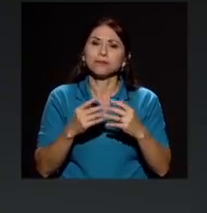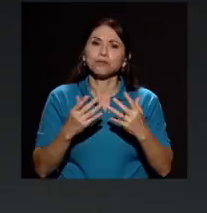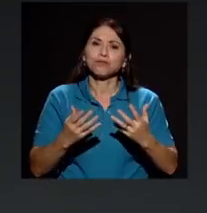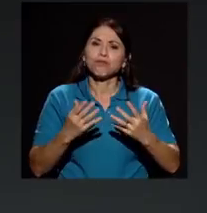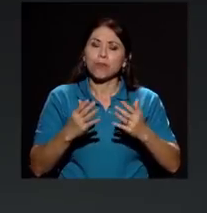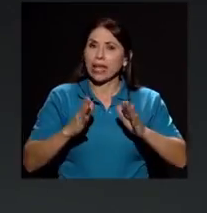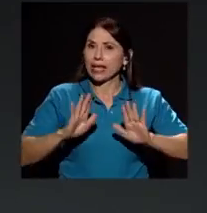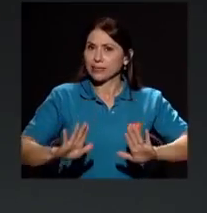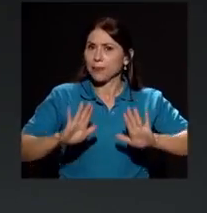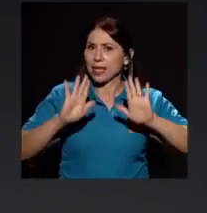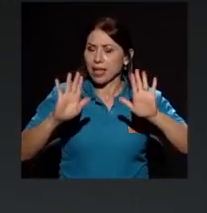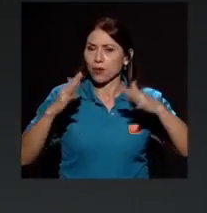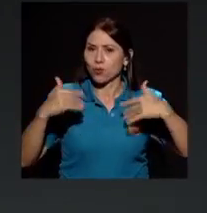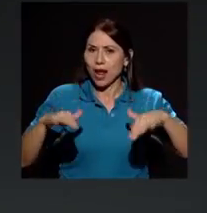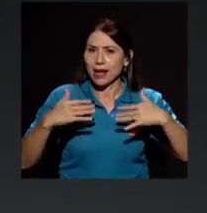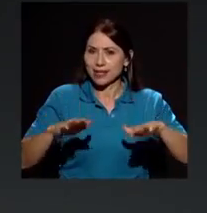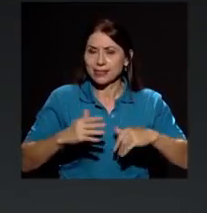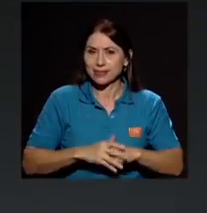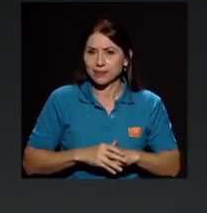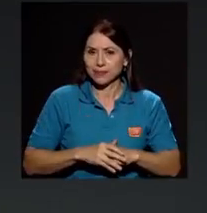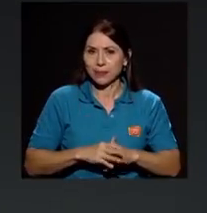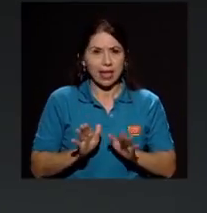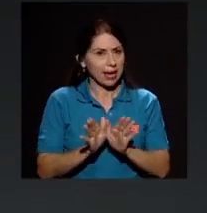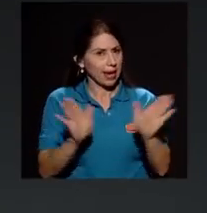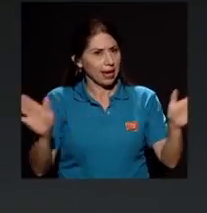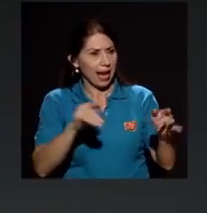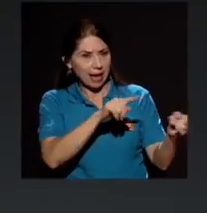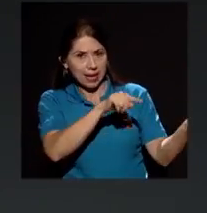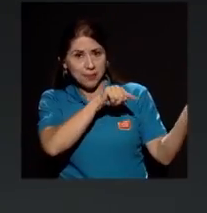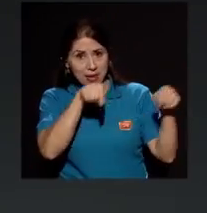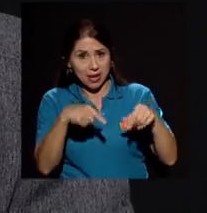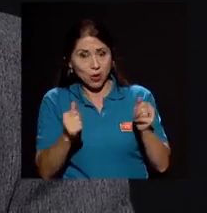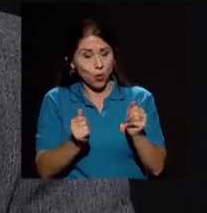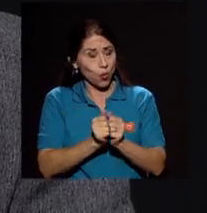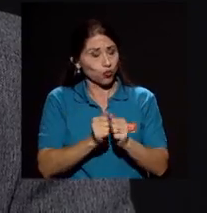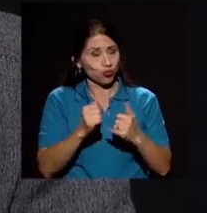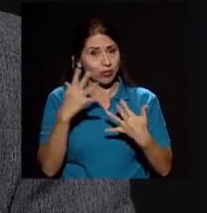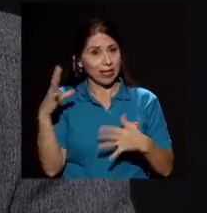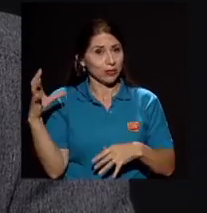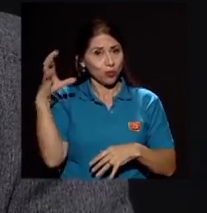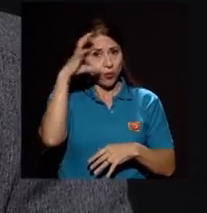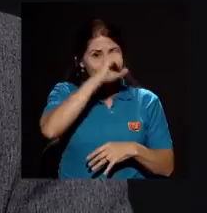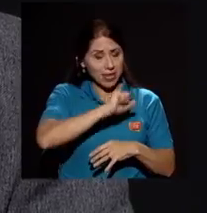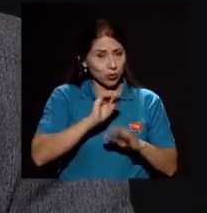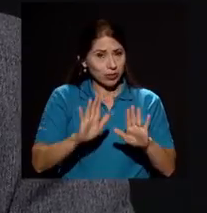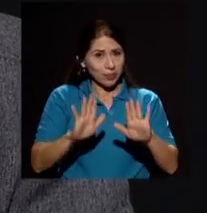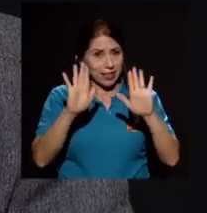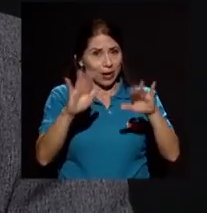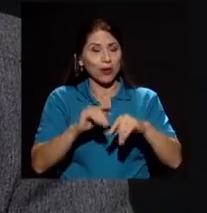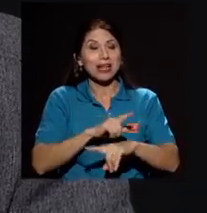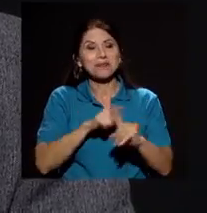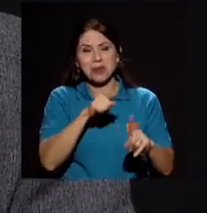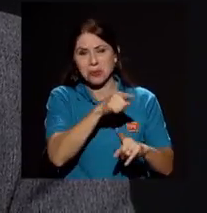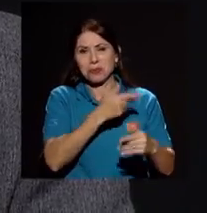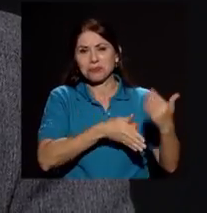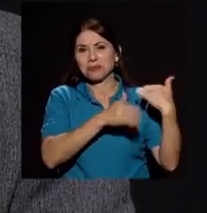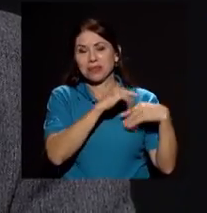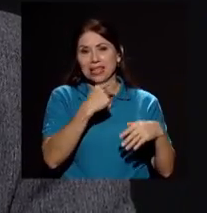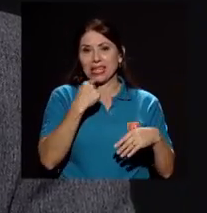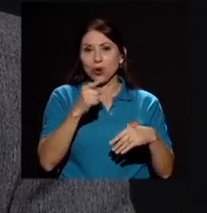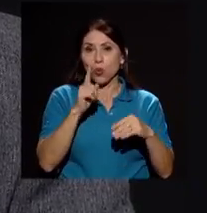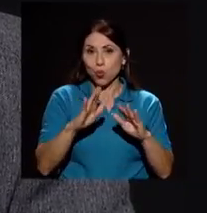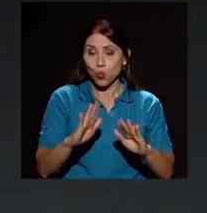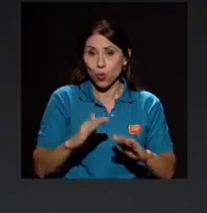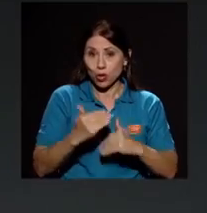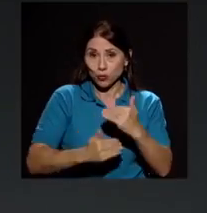espectaculares y en general don ricardo viene con descubrimientos espectaculares uno de los procesos más espectaculares era